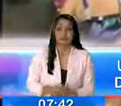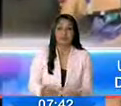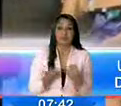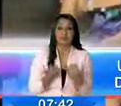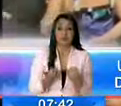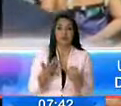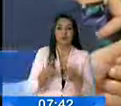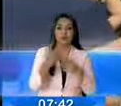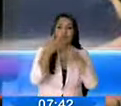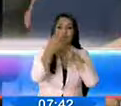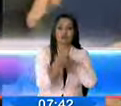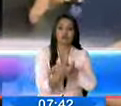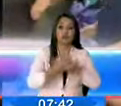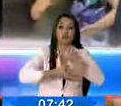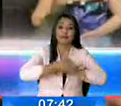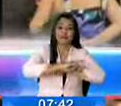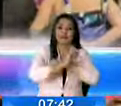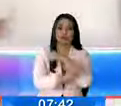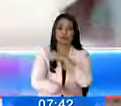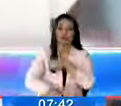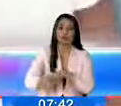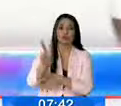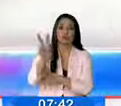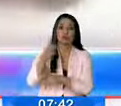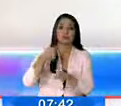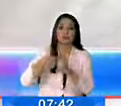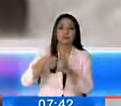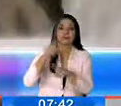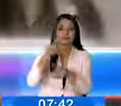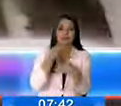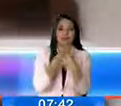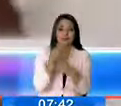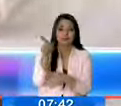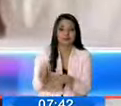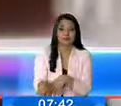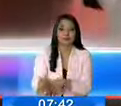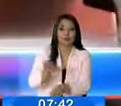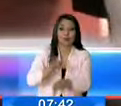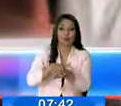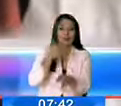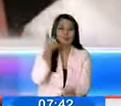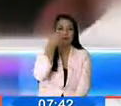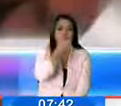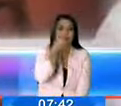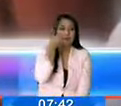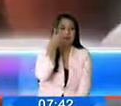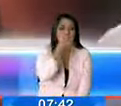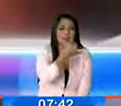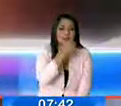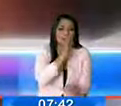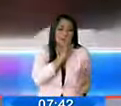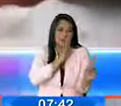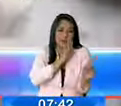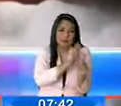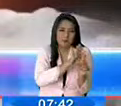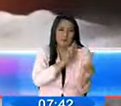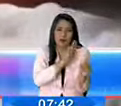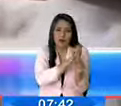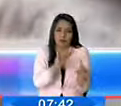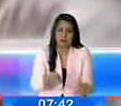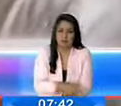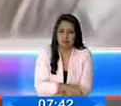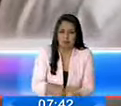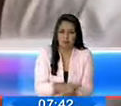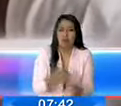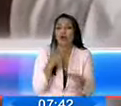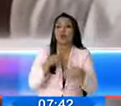sentenciado a 12 meses de privación de libertad el ciudadano que realizó las llamadas las llamadas intimidantes amenazantes el día 8 de